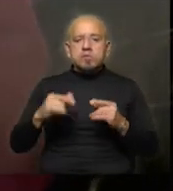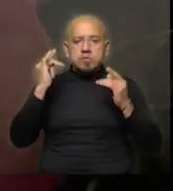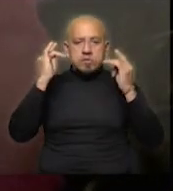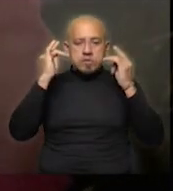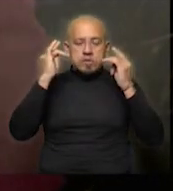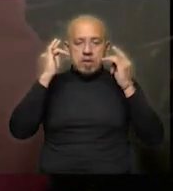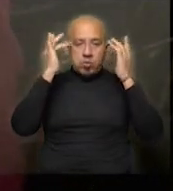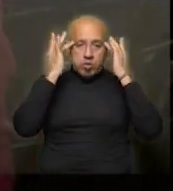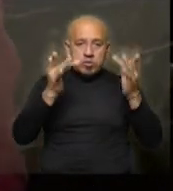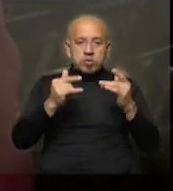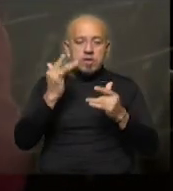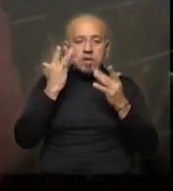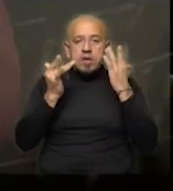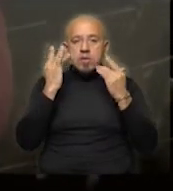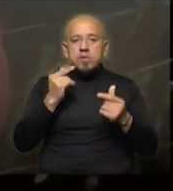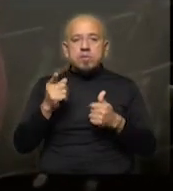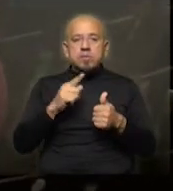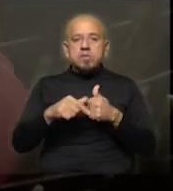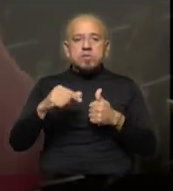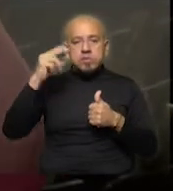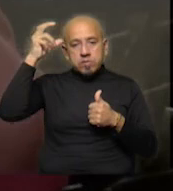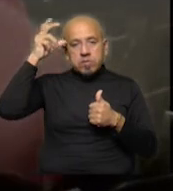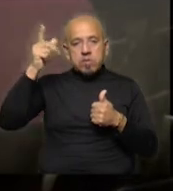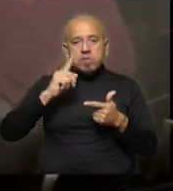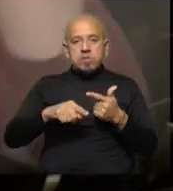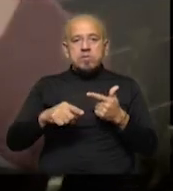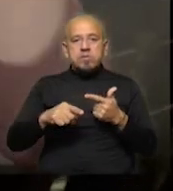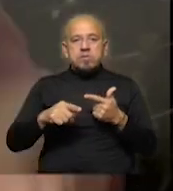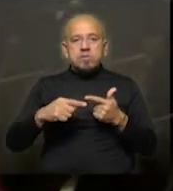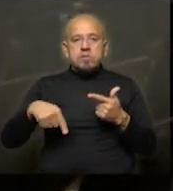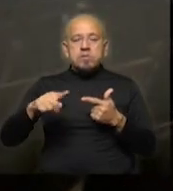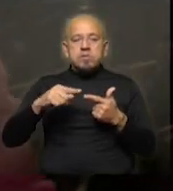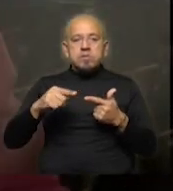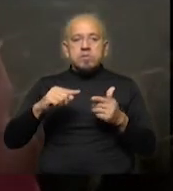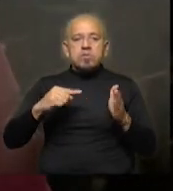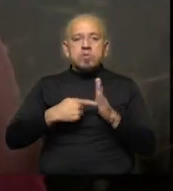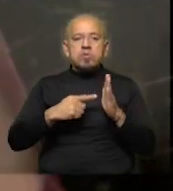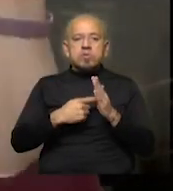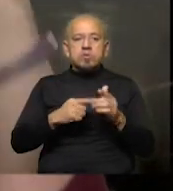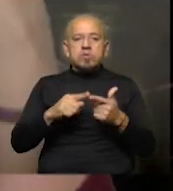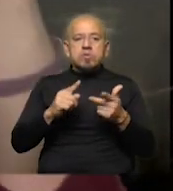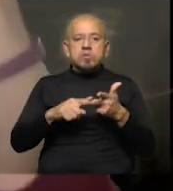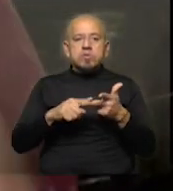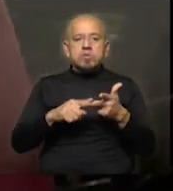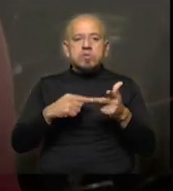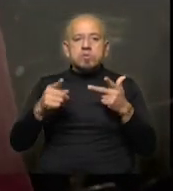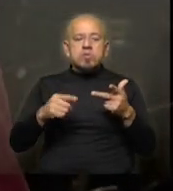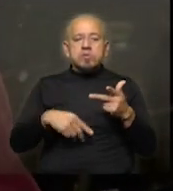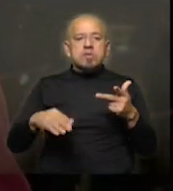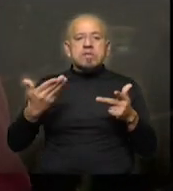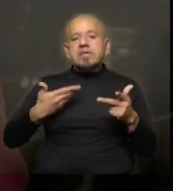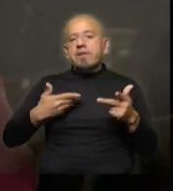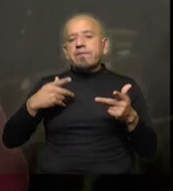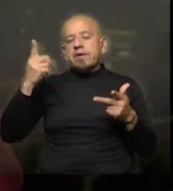infancias Está compuesto por caso carvalo que es de Sao Pablo Eva arves que es del conurbano bonarense Y yo que soy del interior de Santa Fe